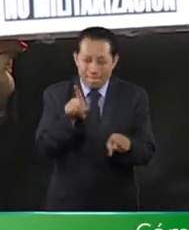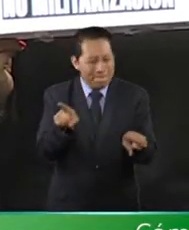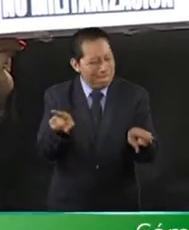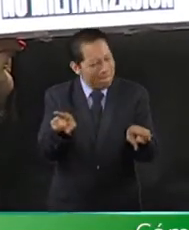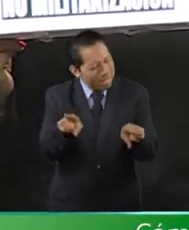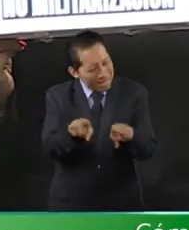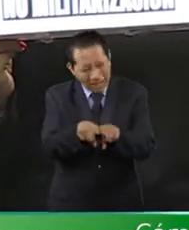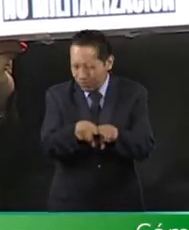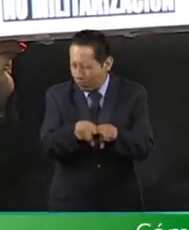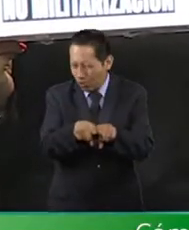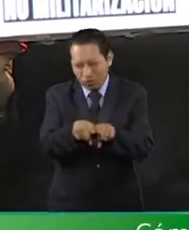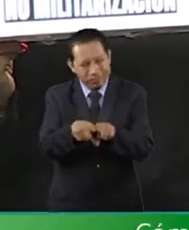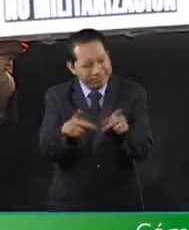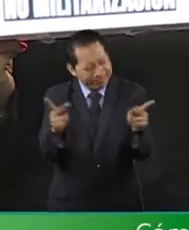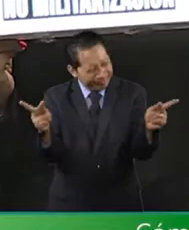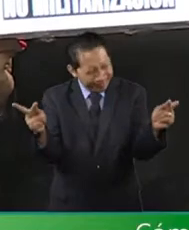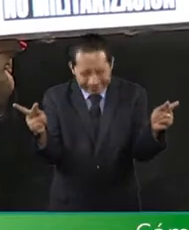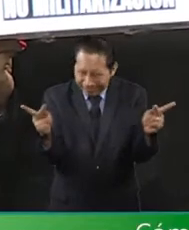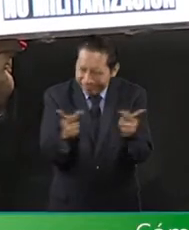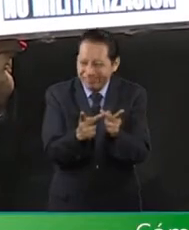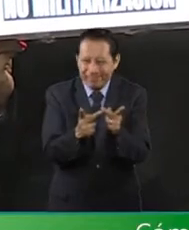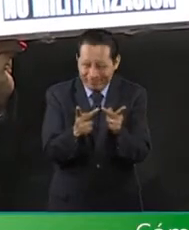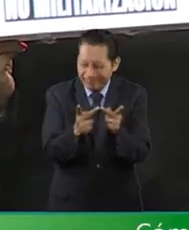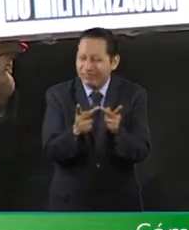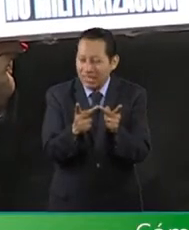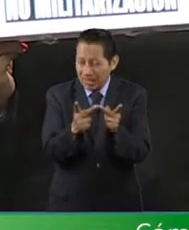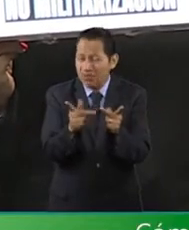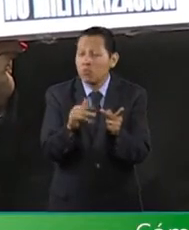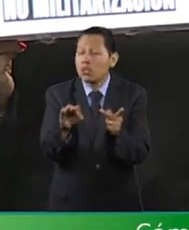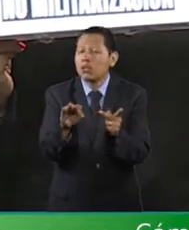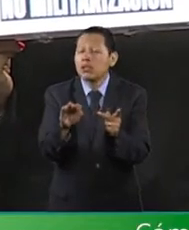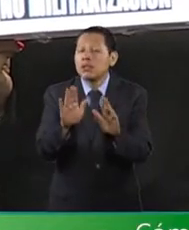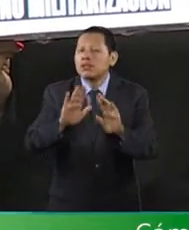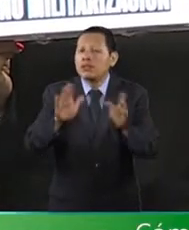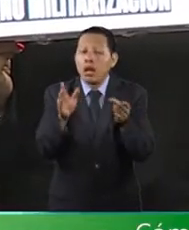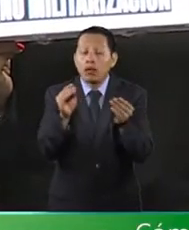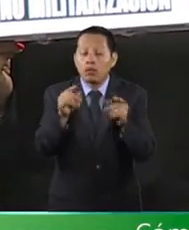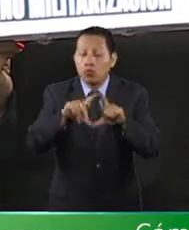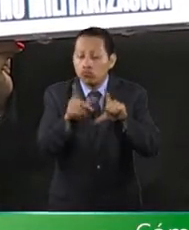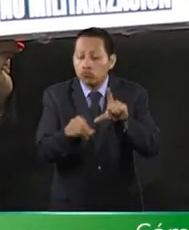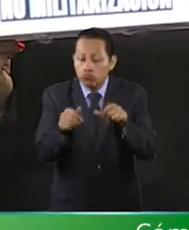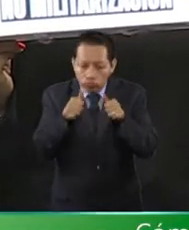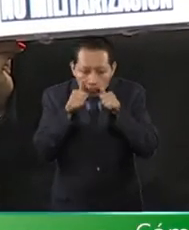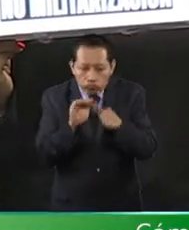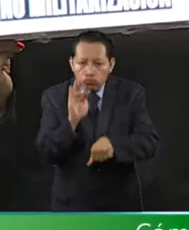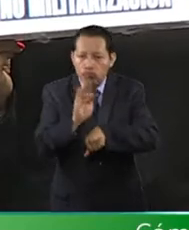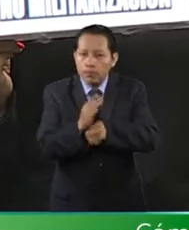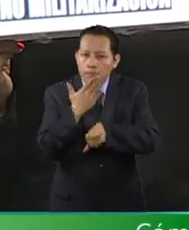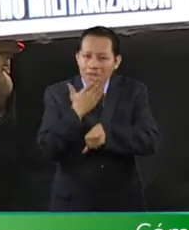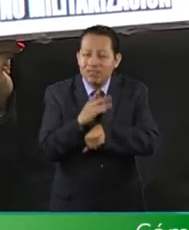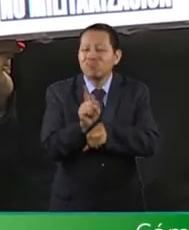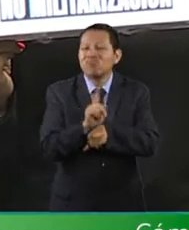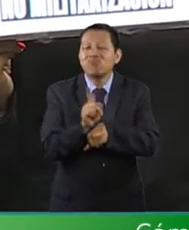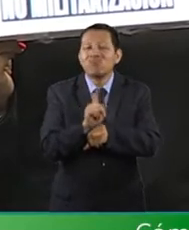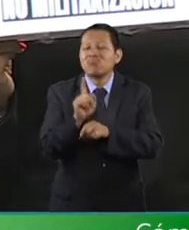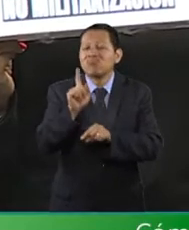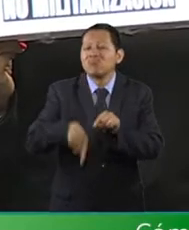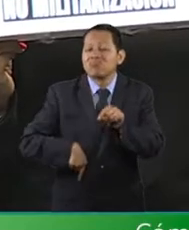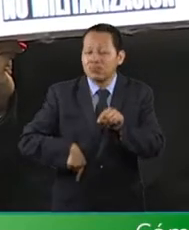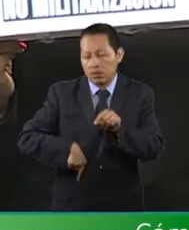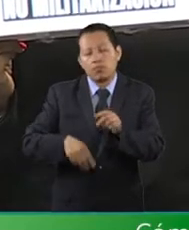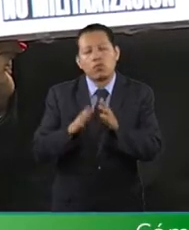cosa y han dejado de lado la discusión del bien del país tenemos que ser serios compañeras y